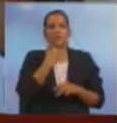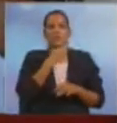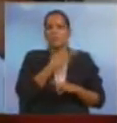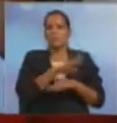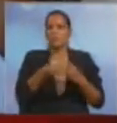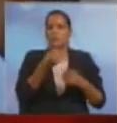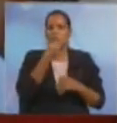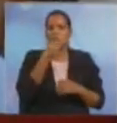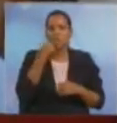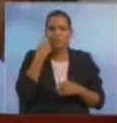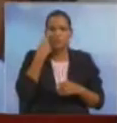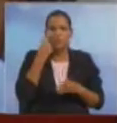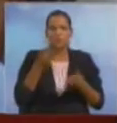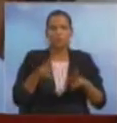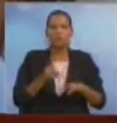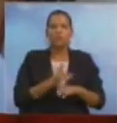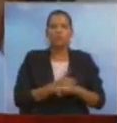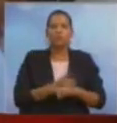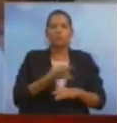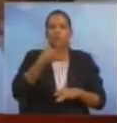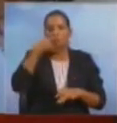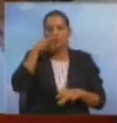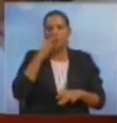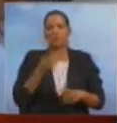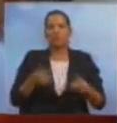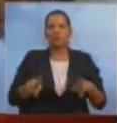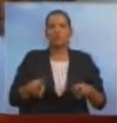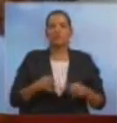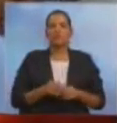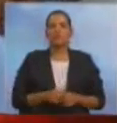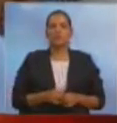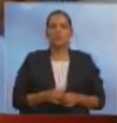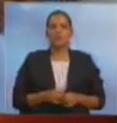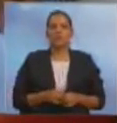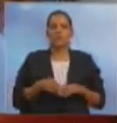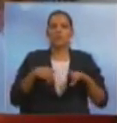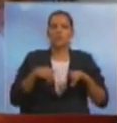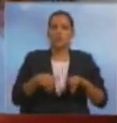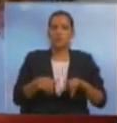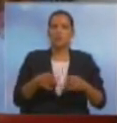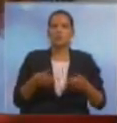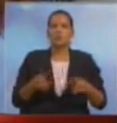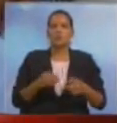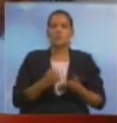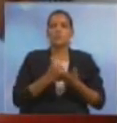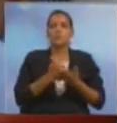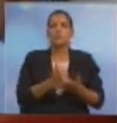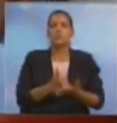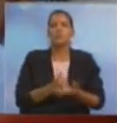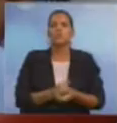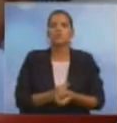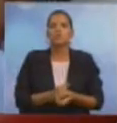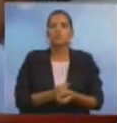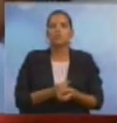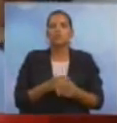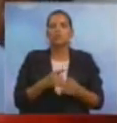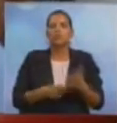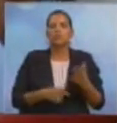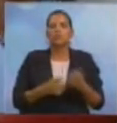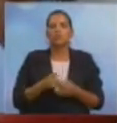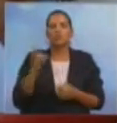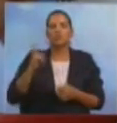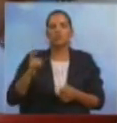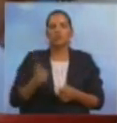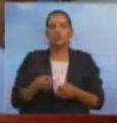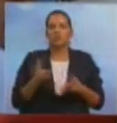general, oftalmología, pediatría. Esto va a continuar a medida que se requiera,